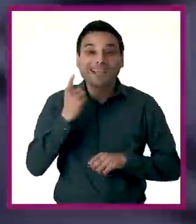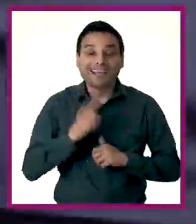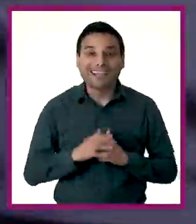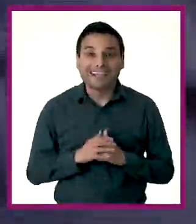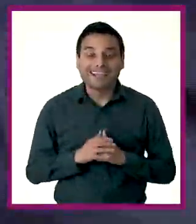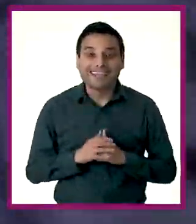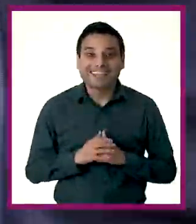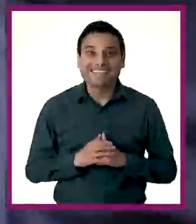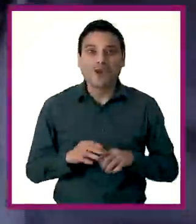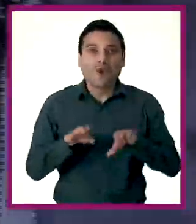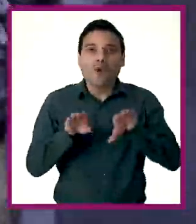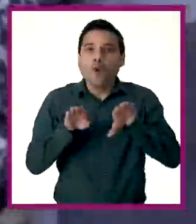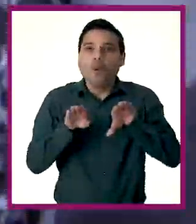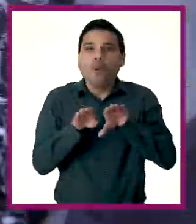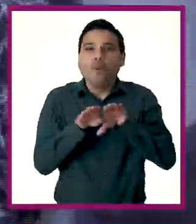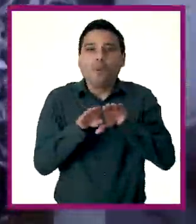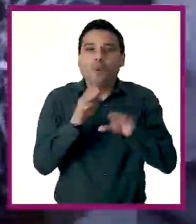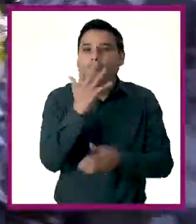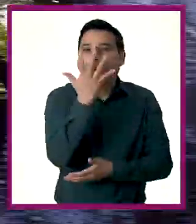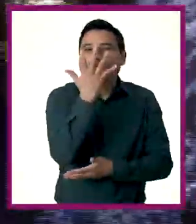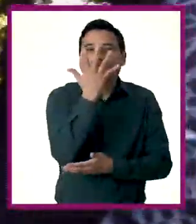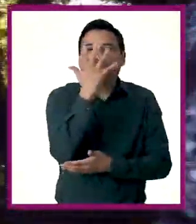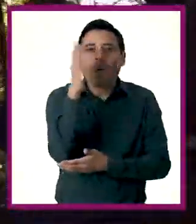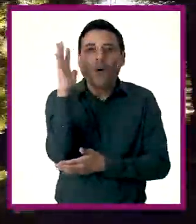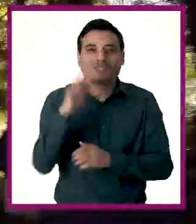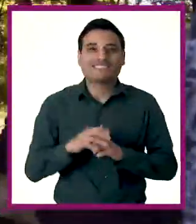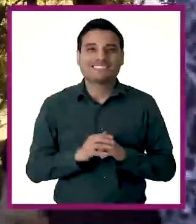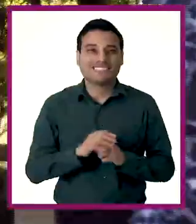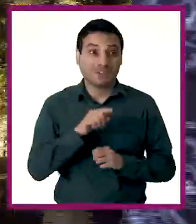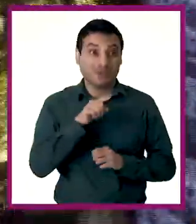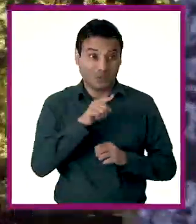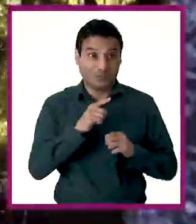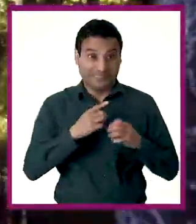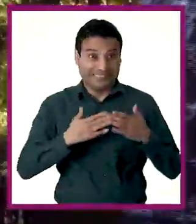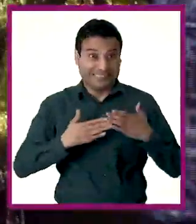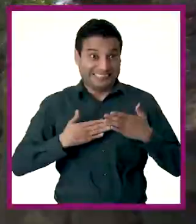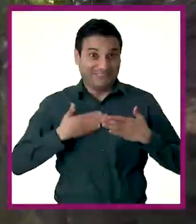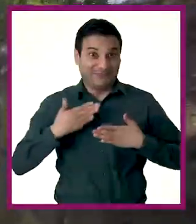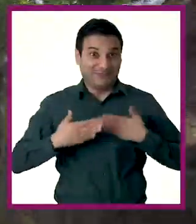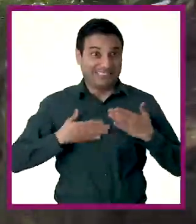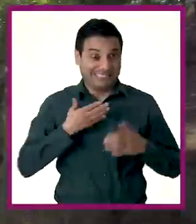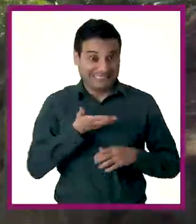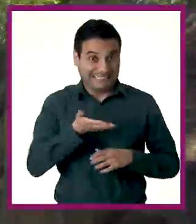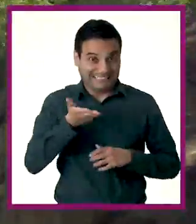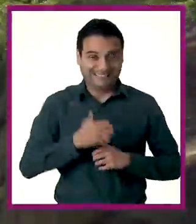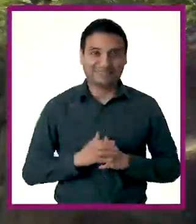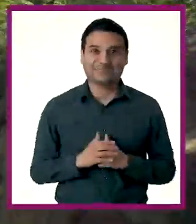Porque llegas y está como un bosque, ¿no? Te dejo disfrutar este momento.